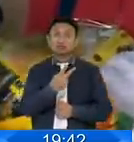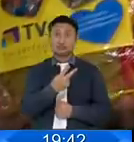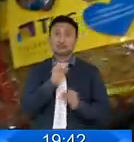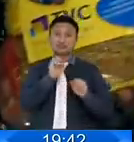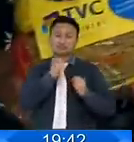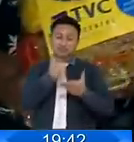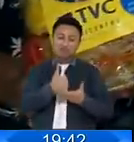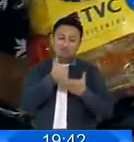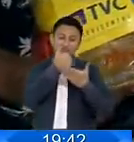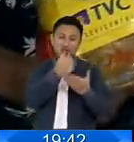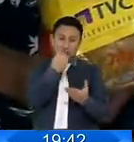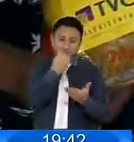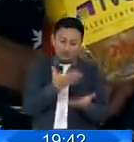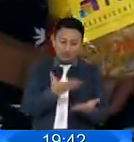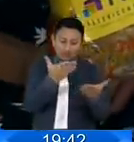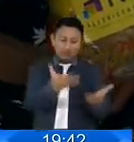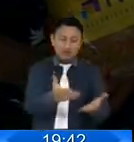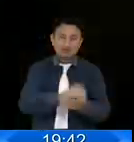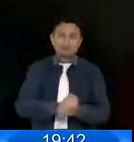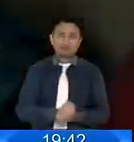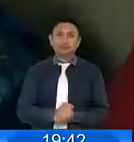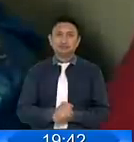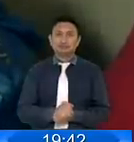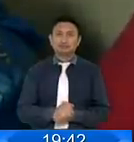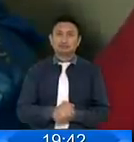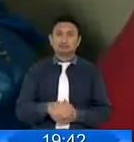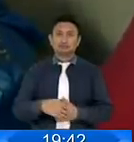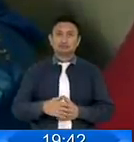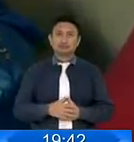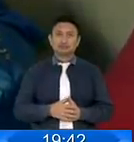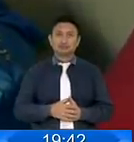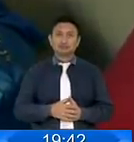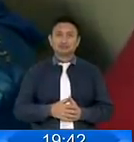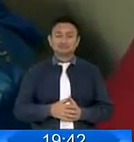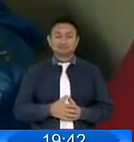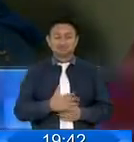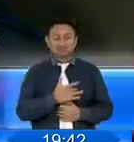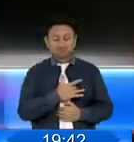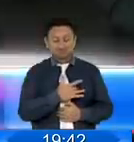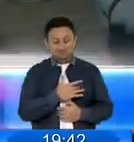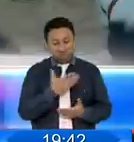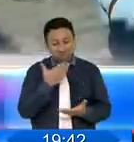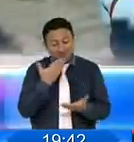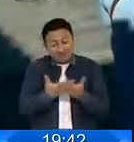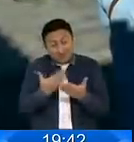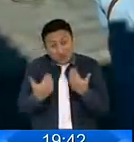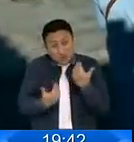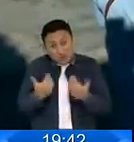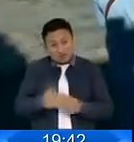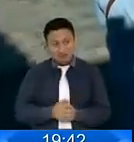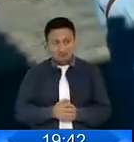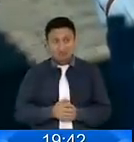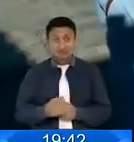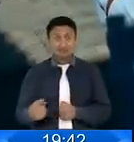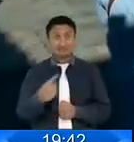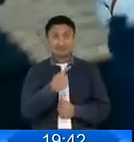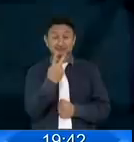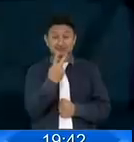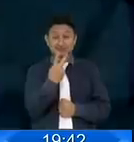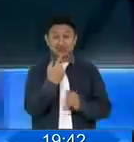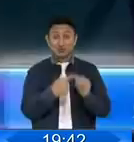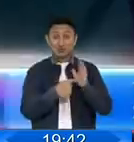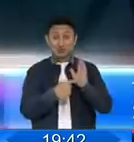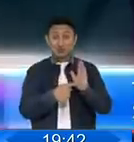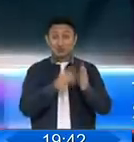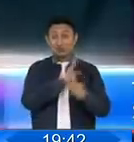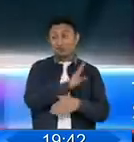las raciones de alimentos. Gracias, feliz. Con historias motivadoras como estas, llegamos hasta el barrio